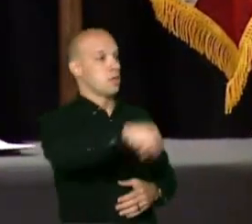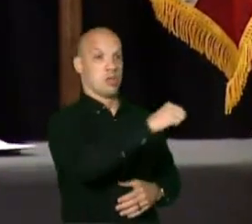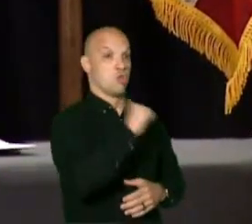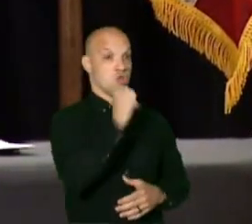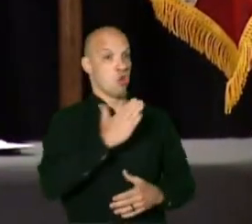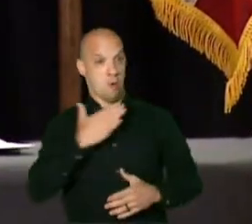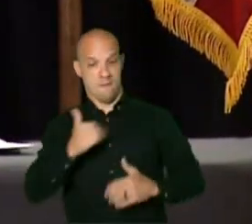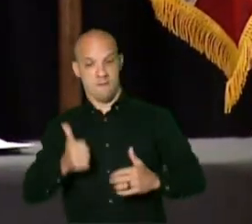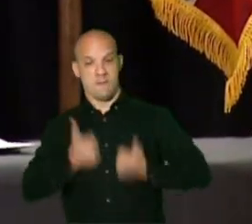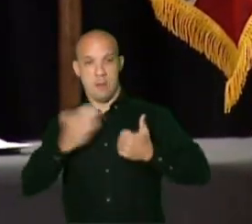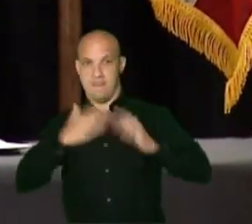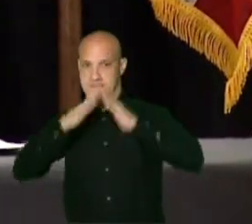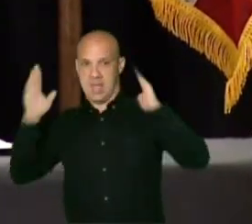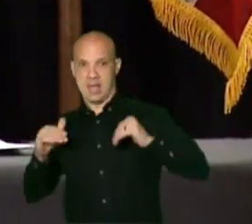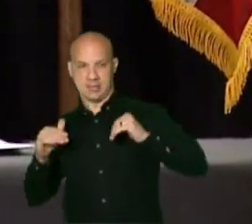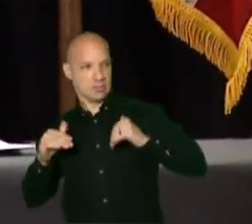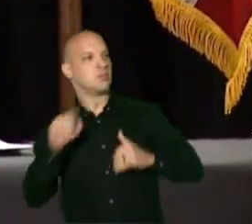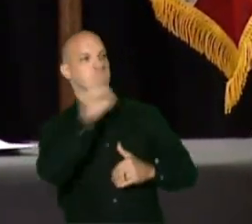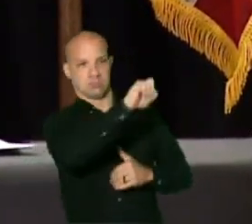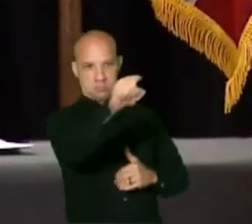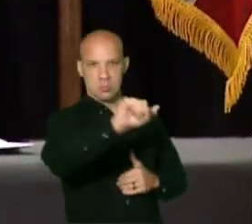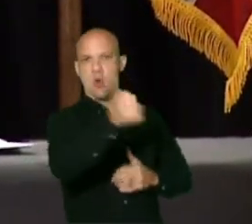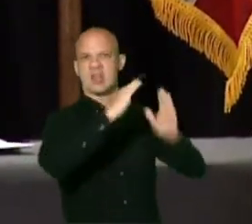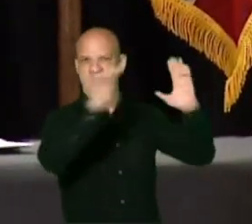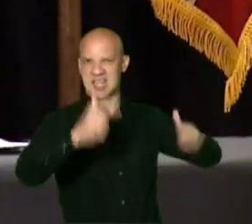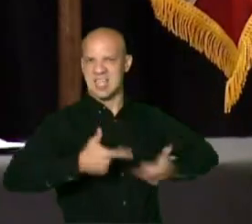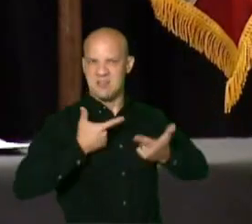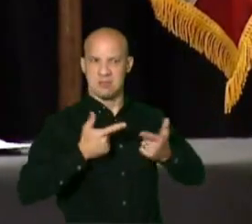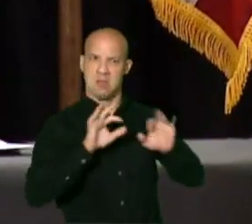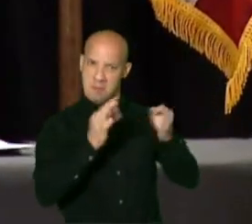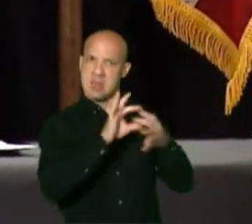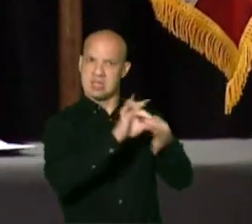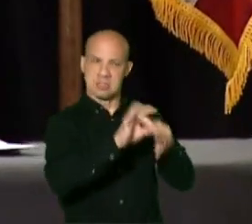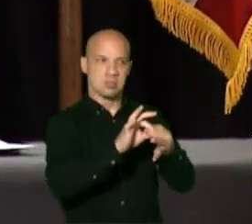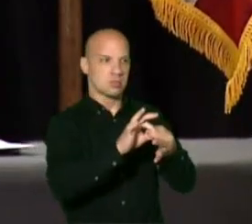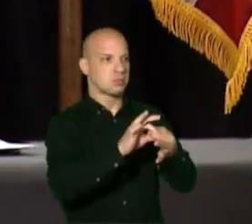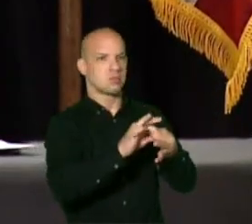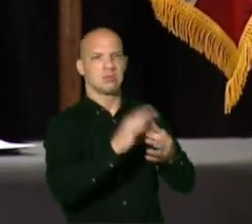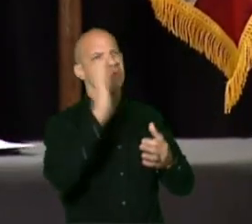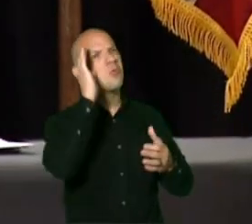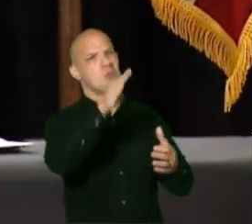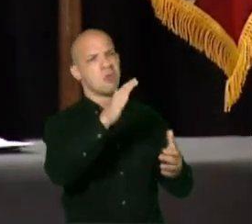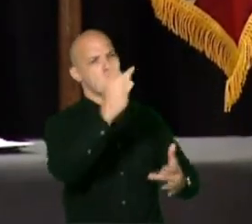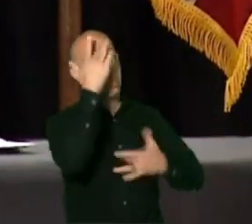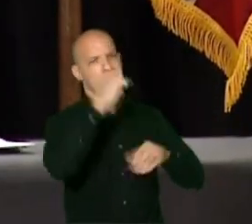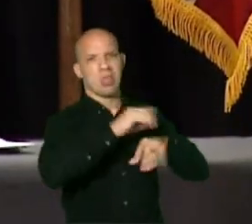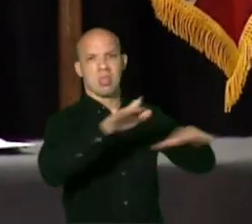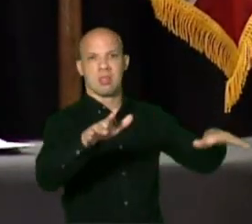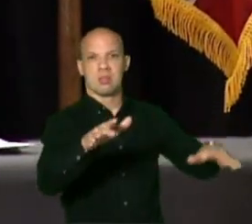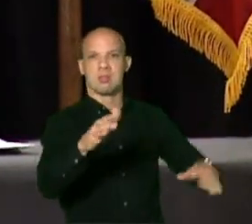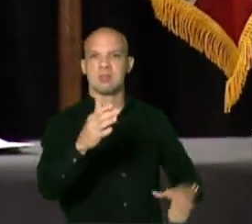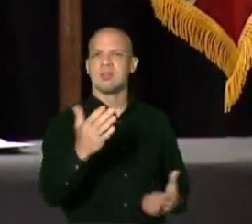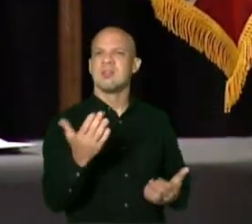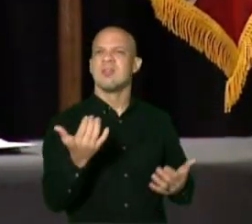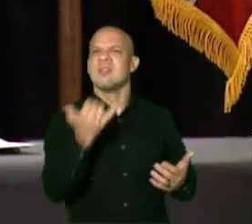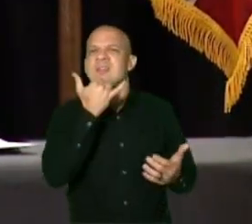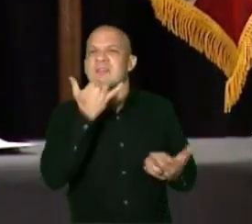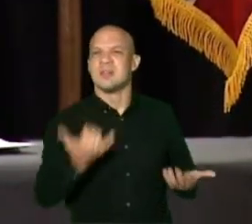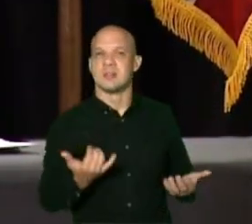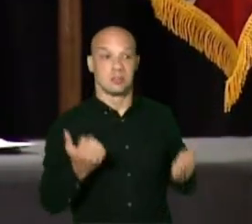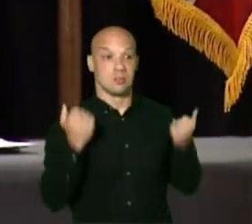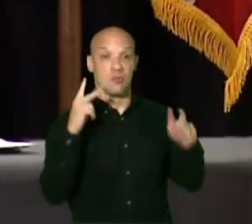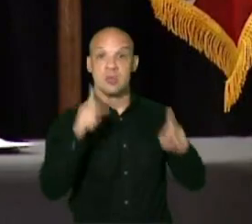unidad familiar es un riesgo. Muchos de los que se han contagiado no representan síntomas y por eso es que pueden